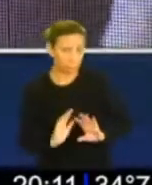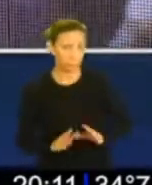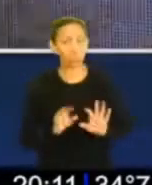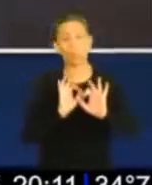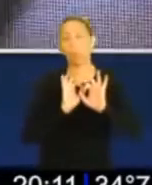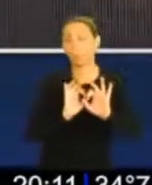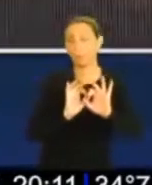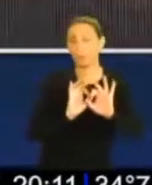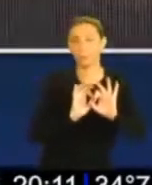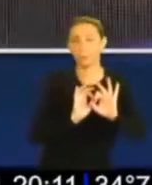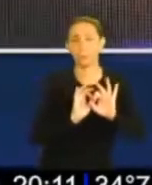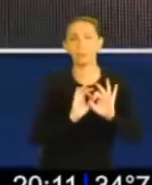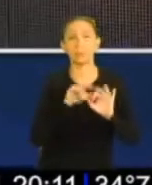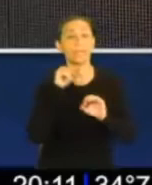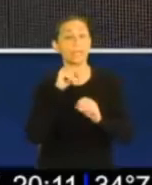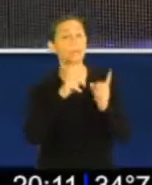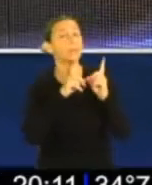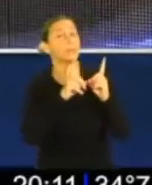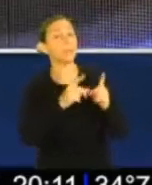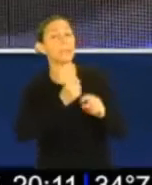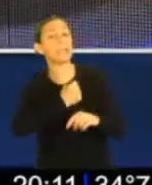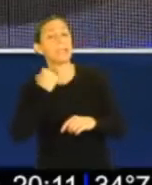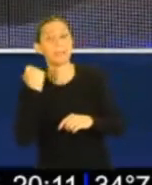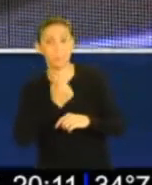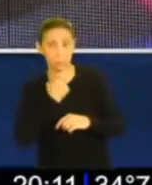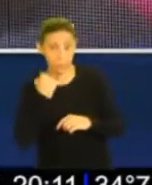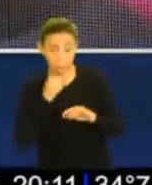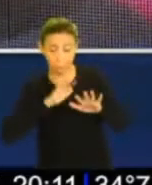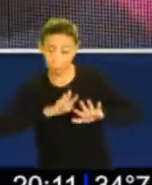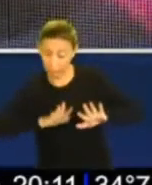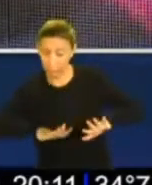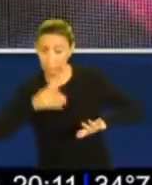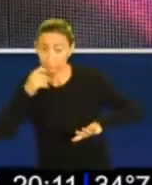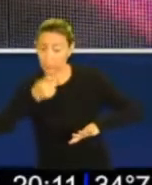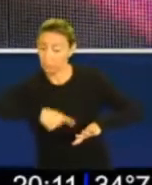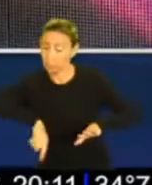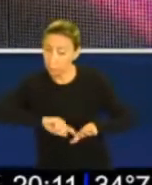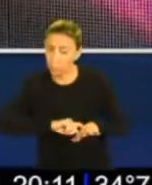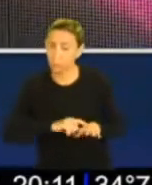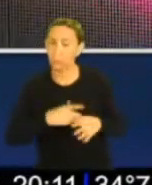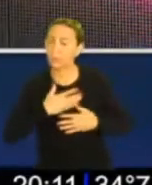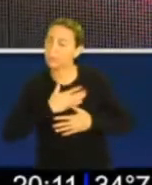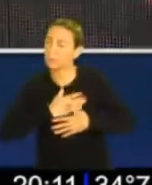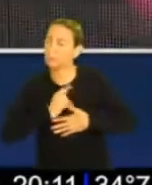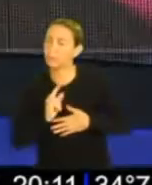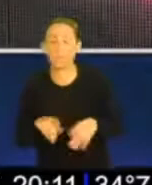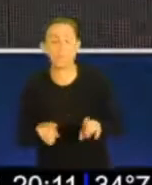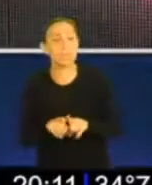para completar los esquemas de los chicos, que esto también es muy importante porque los chicos, si bien cursan formas leves, pero pueden